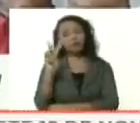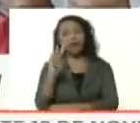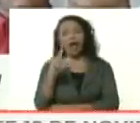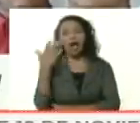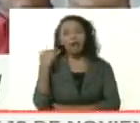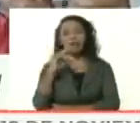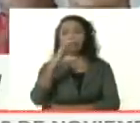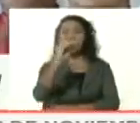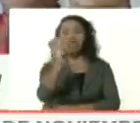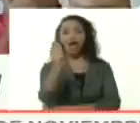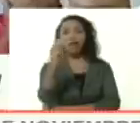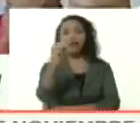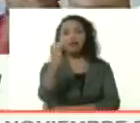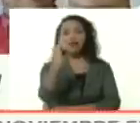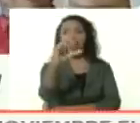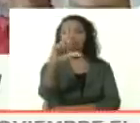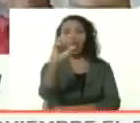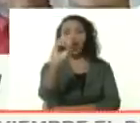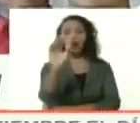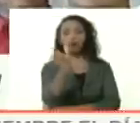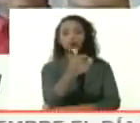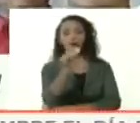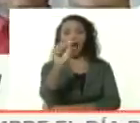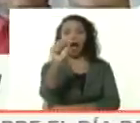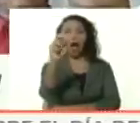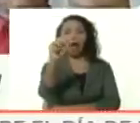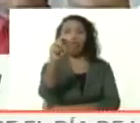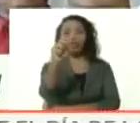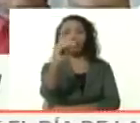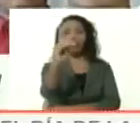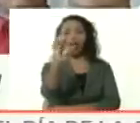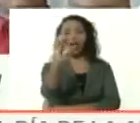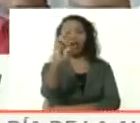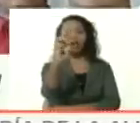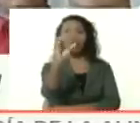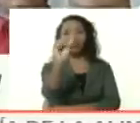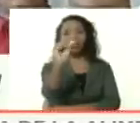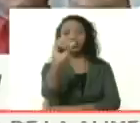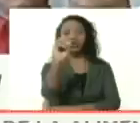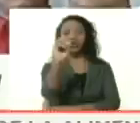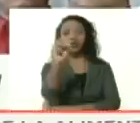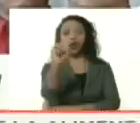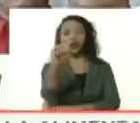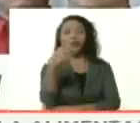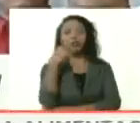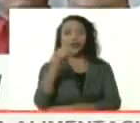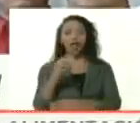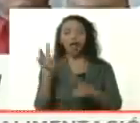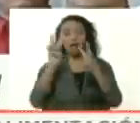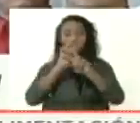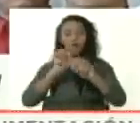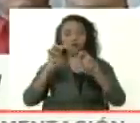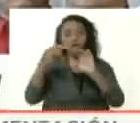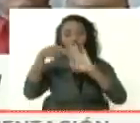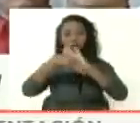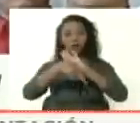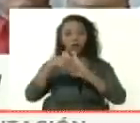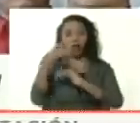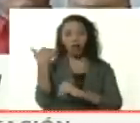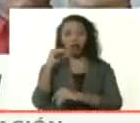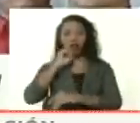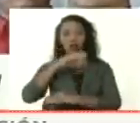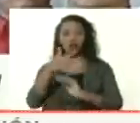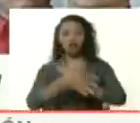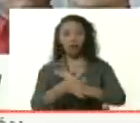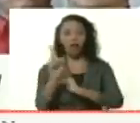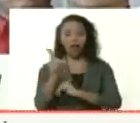Anderson. Danilo fue asesinado porque estaba realizando un extraordinario trabajo en la investigación de